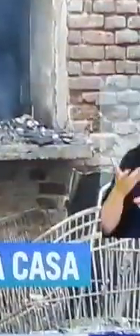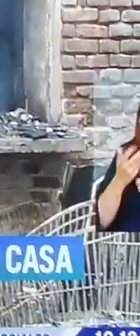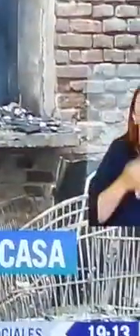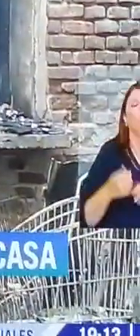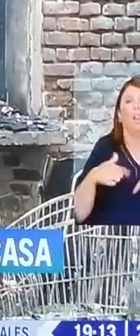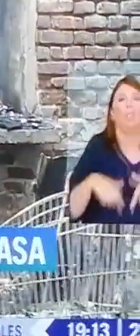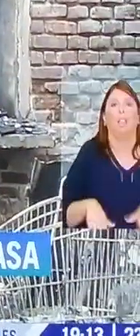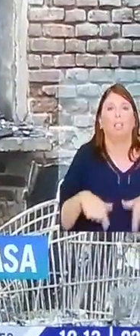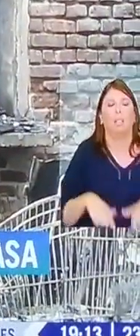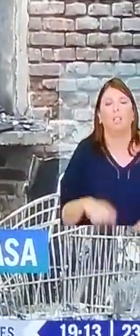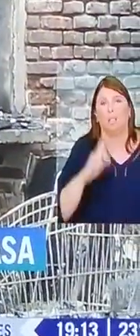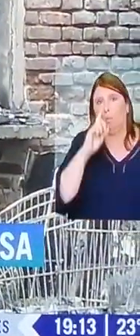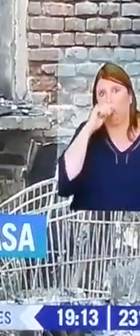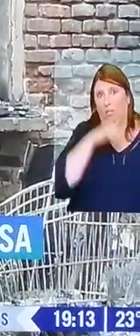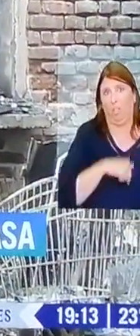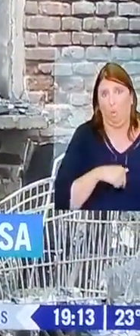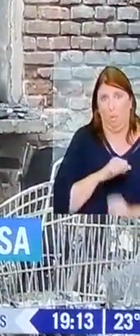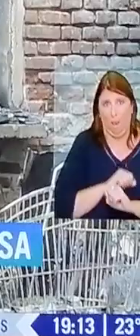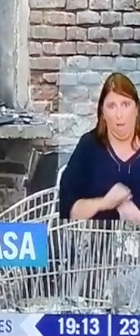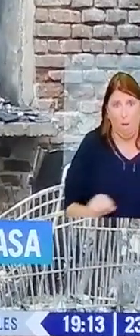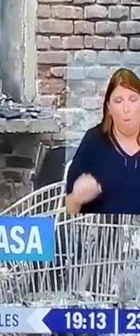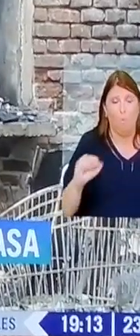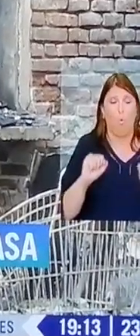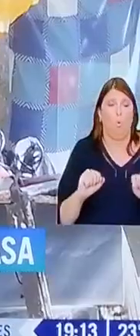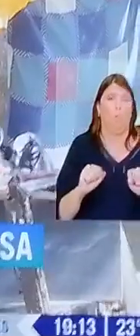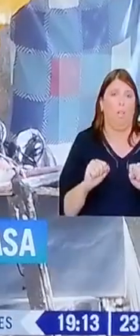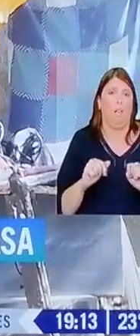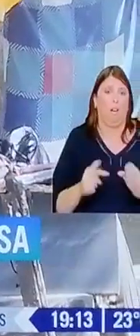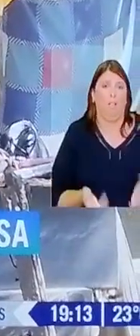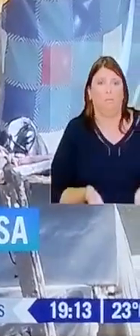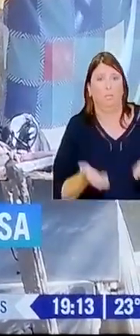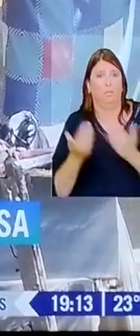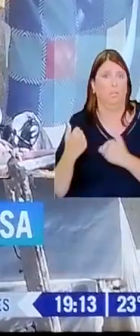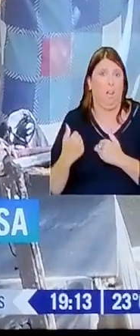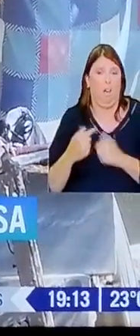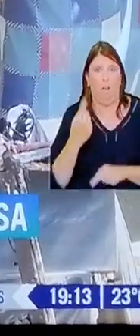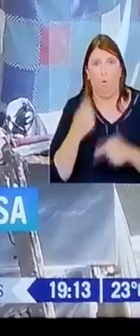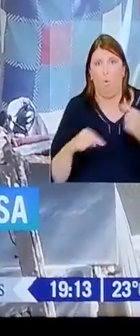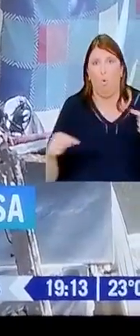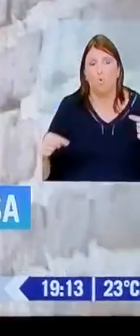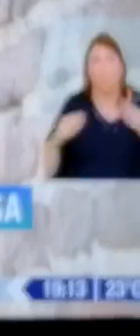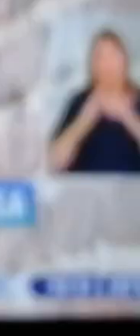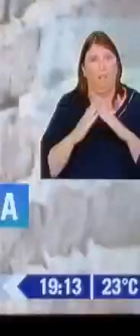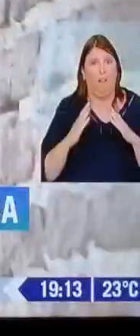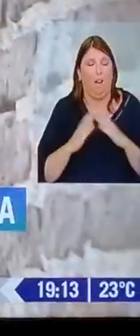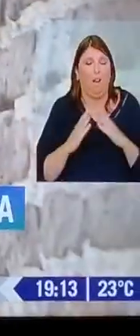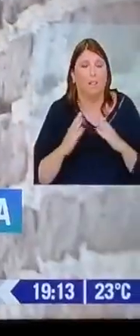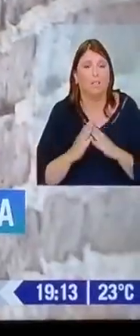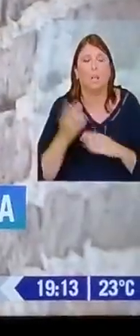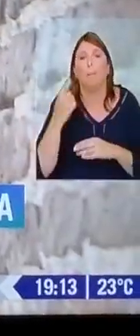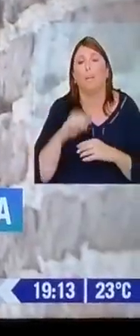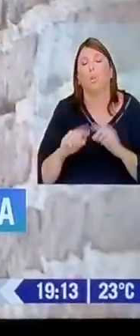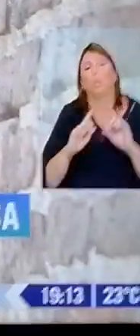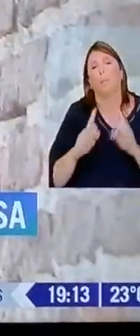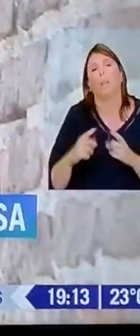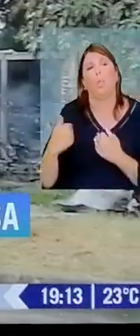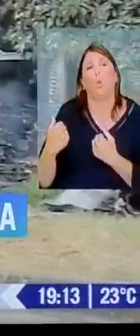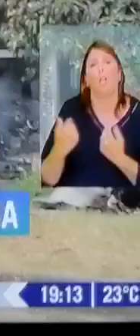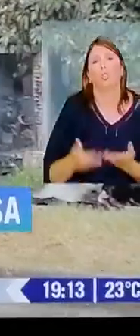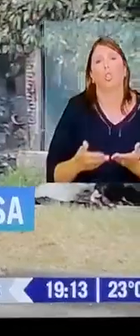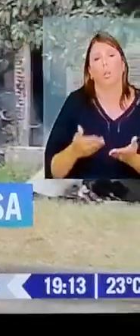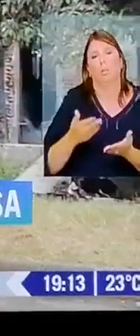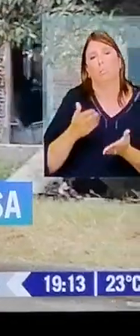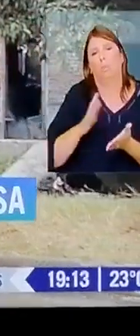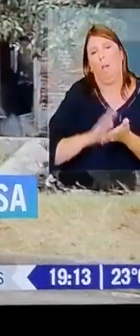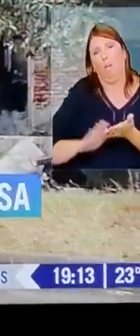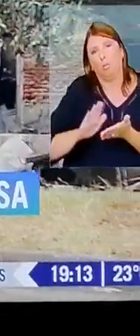para levantar los escombros de la casa que fue consumida por el fuego, pero también donaciones de particulares para volver a empezar.